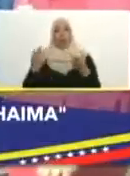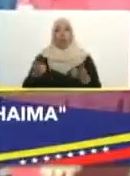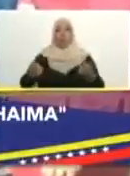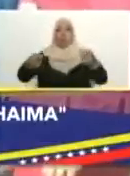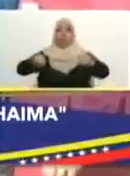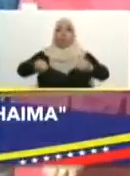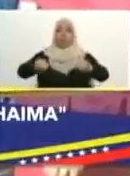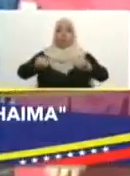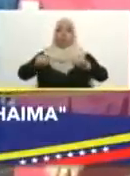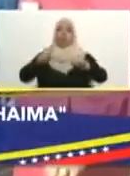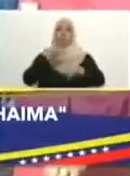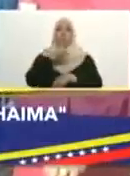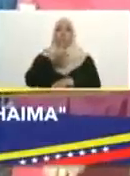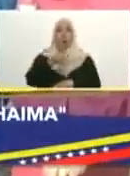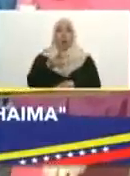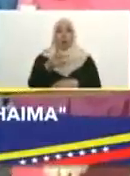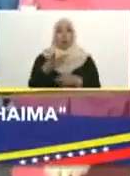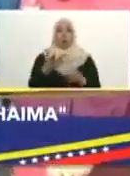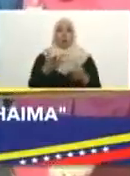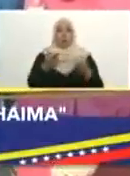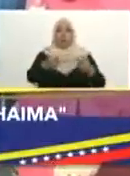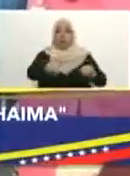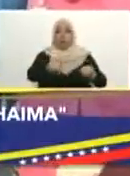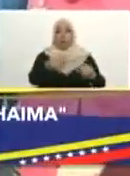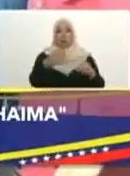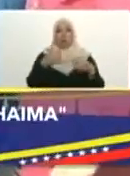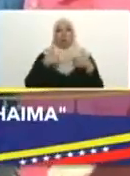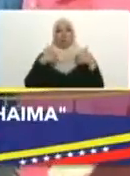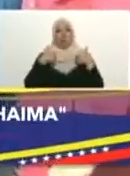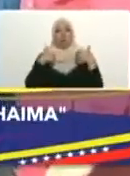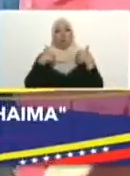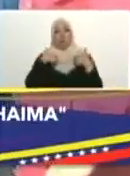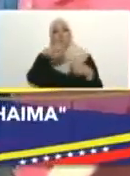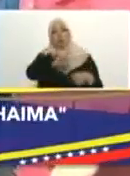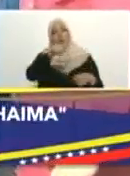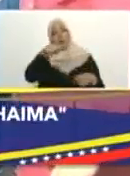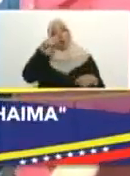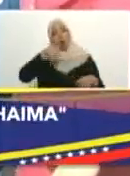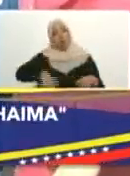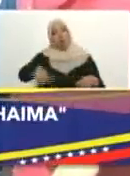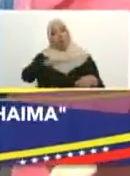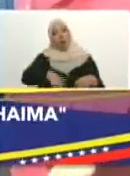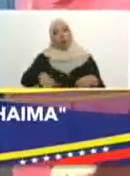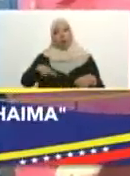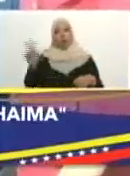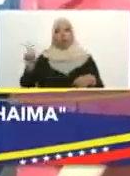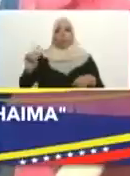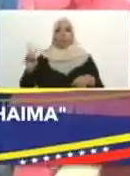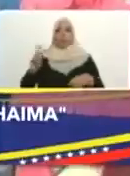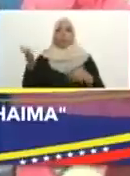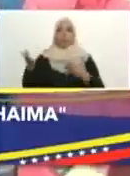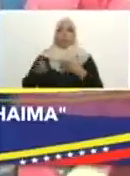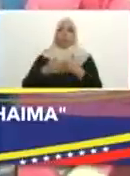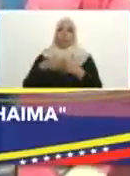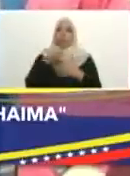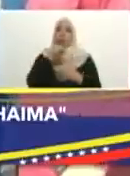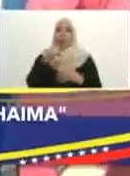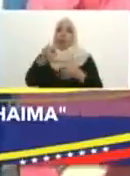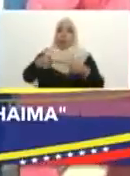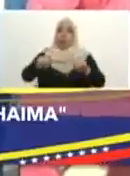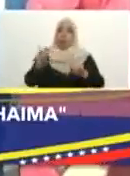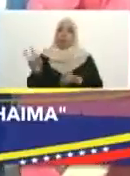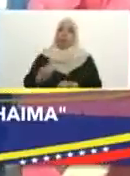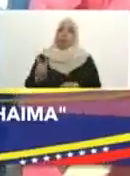más salvaje, criminal y brutal que se haya puesto sobre un pueblo en el planeta Tierra, el bloqueo salvaje y criminal